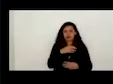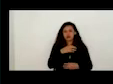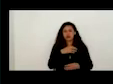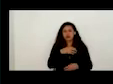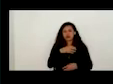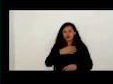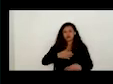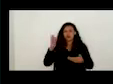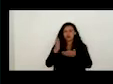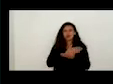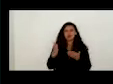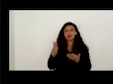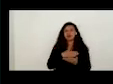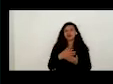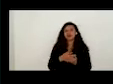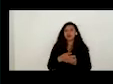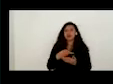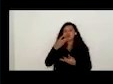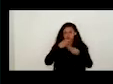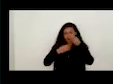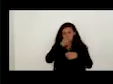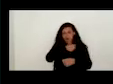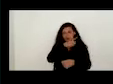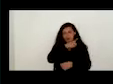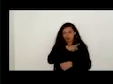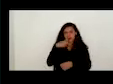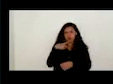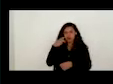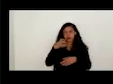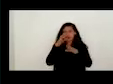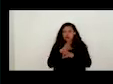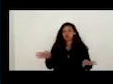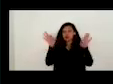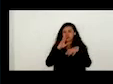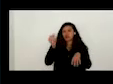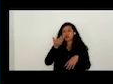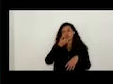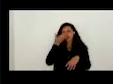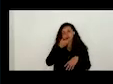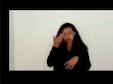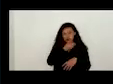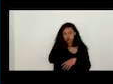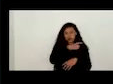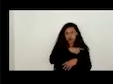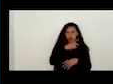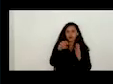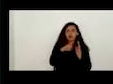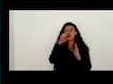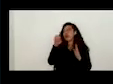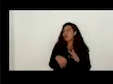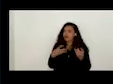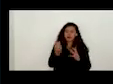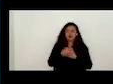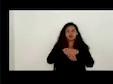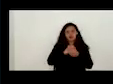Además, debe de cumplir de una alimentación saludable. Es importante que tenga otros hábitos saludables como, obviamente, lavarse las